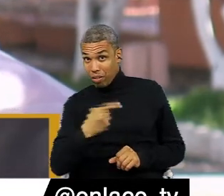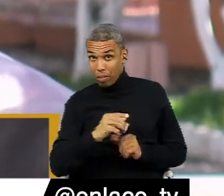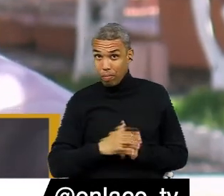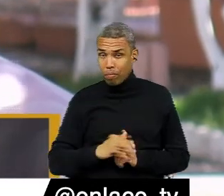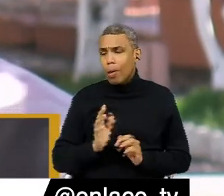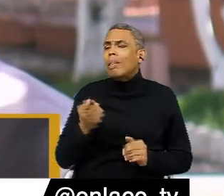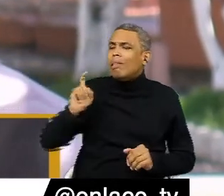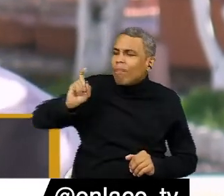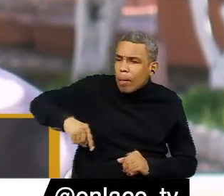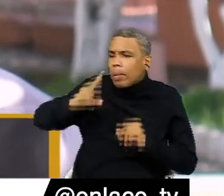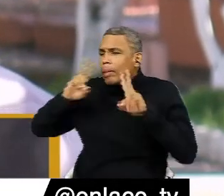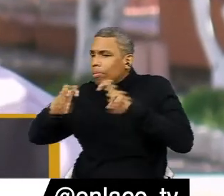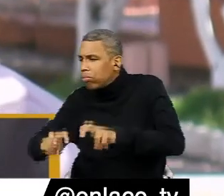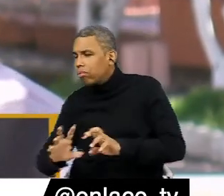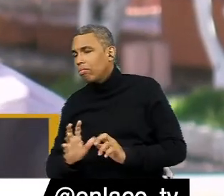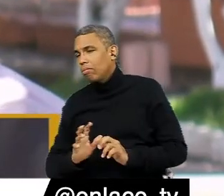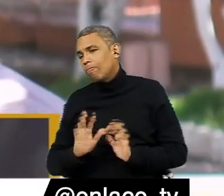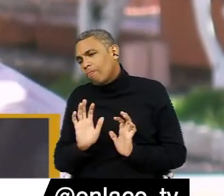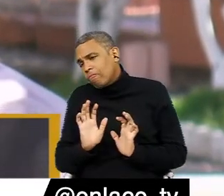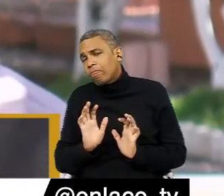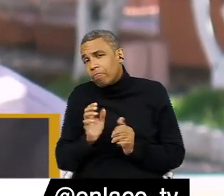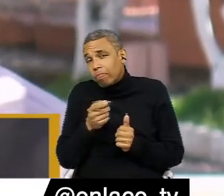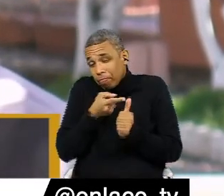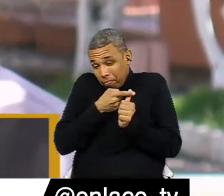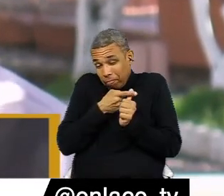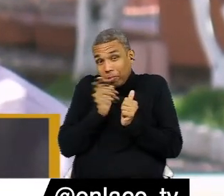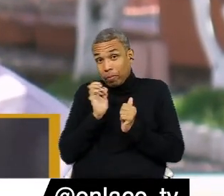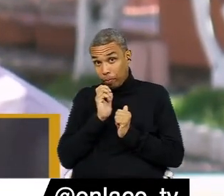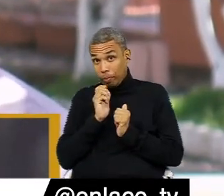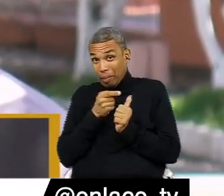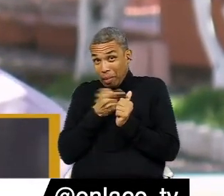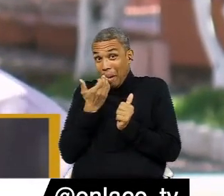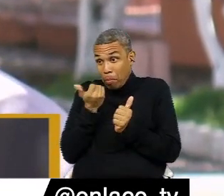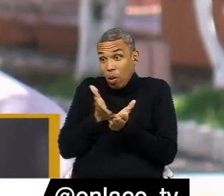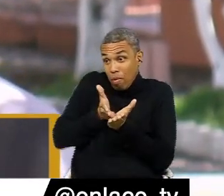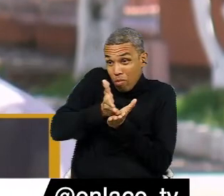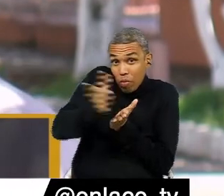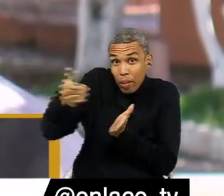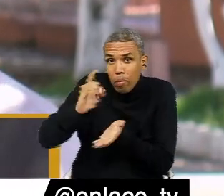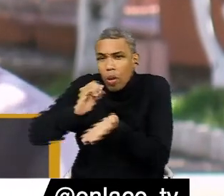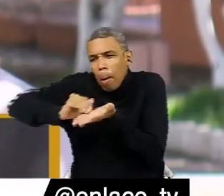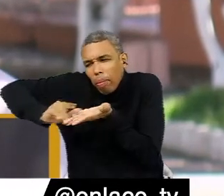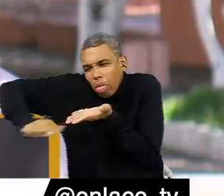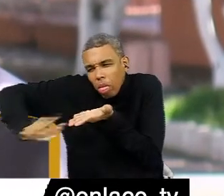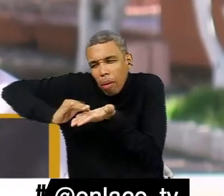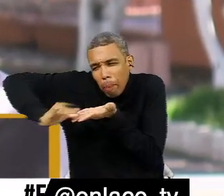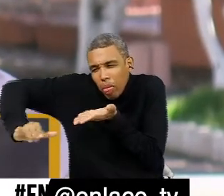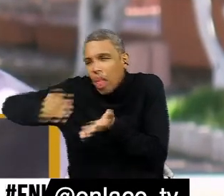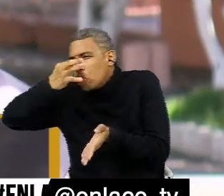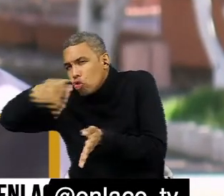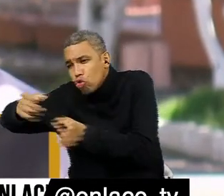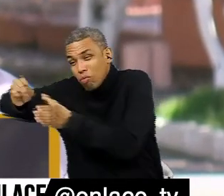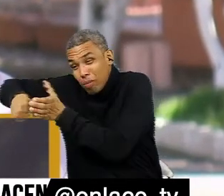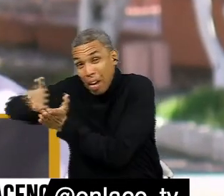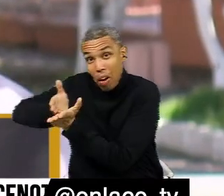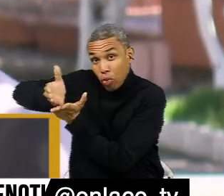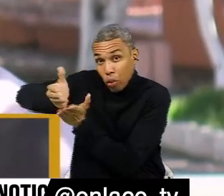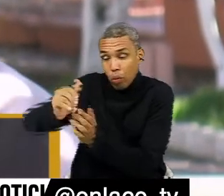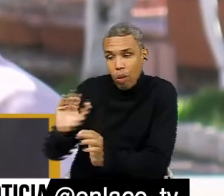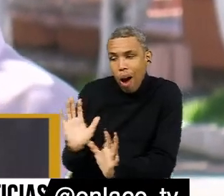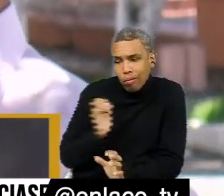se están virtiendo lixiviados o no, para ahí sí pedir el cierre inmediato y empezar a asumir las consecuencias de que el relleno se cierre en este